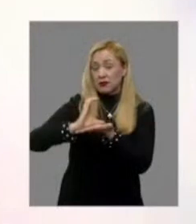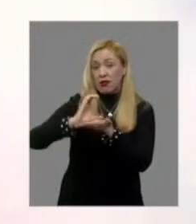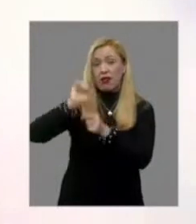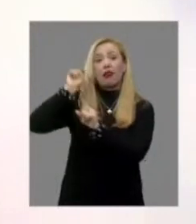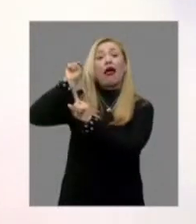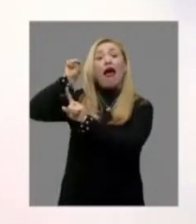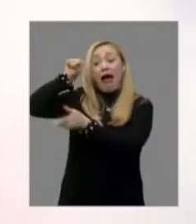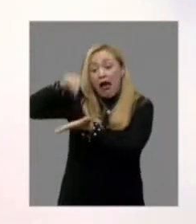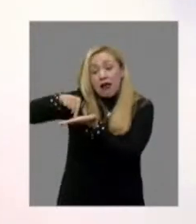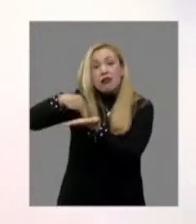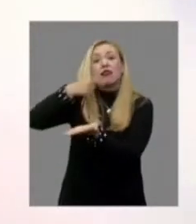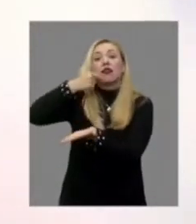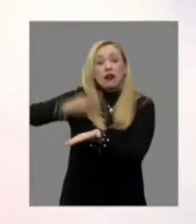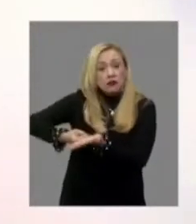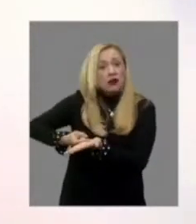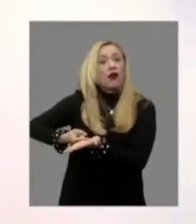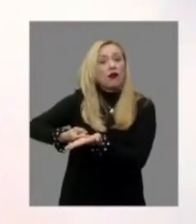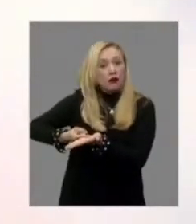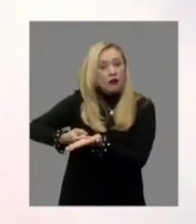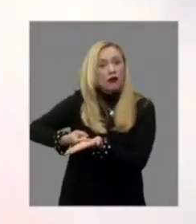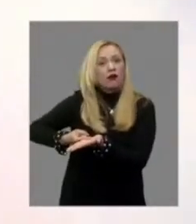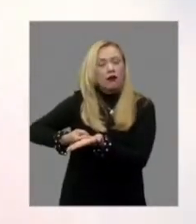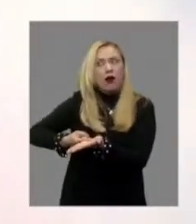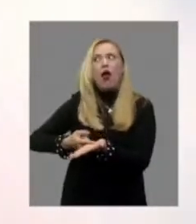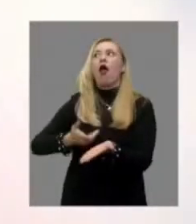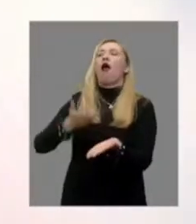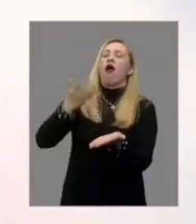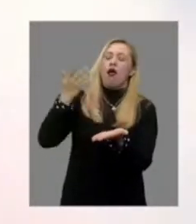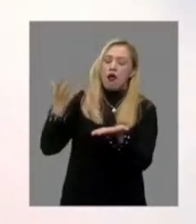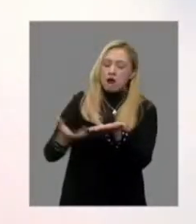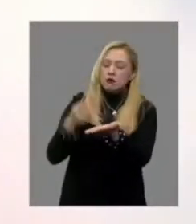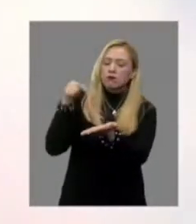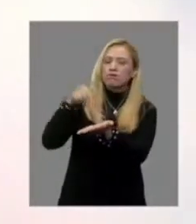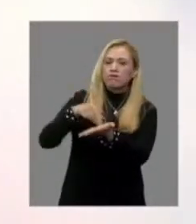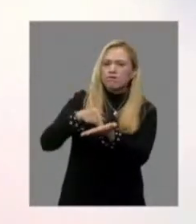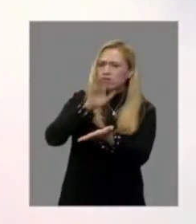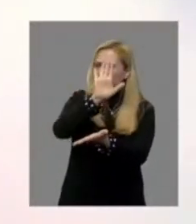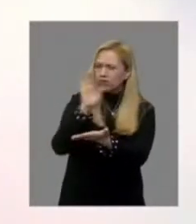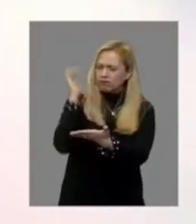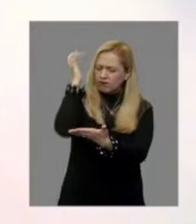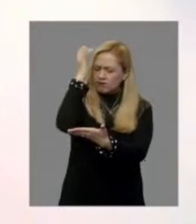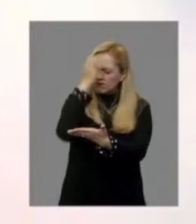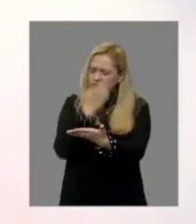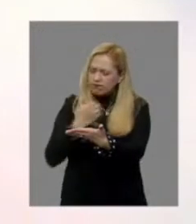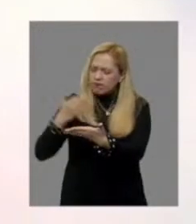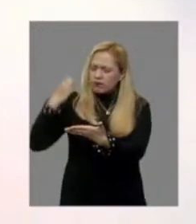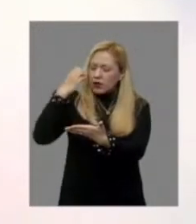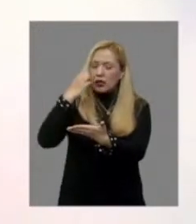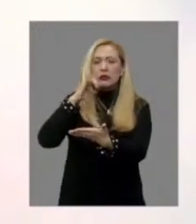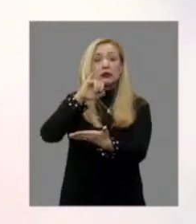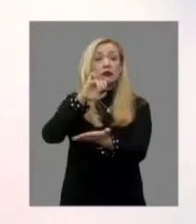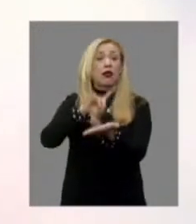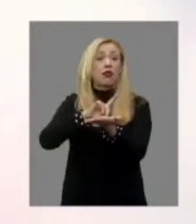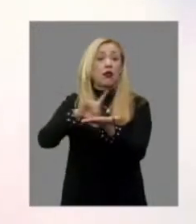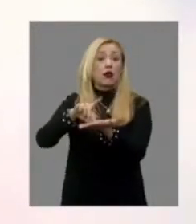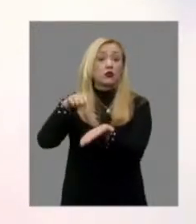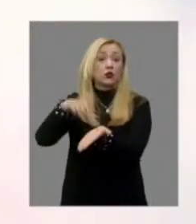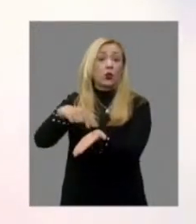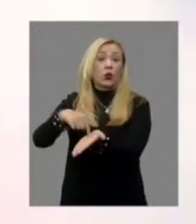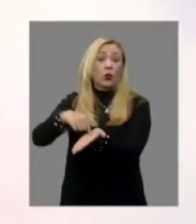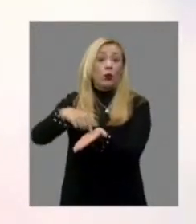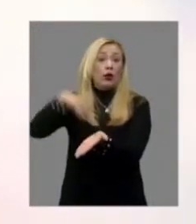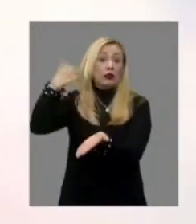Discapacidad que hace, a través del cual se analiza los derechos, este derecho,